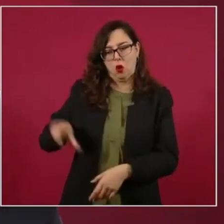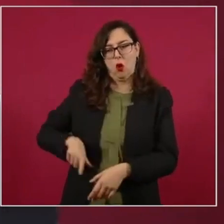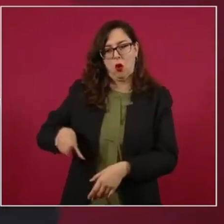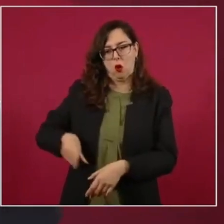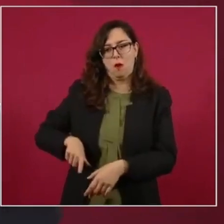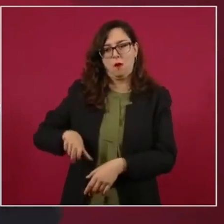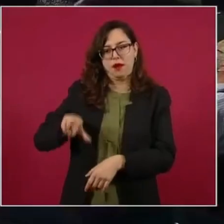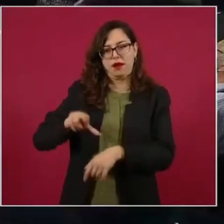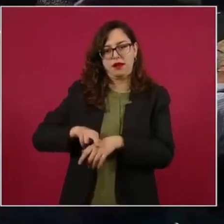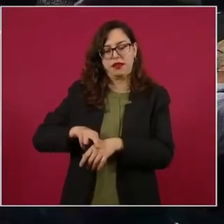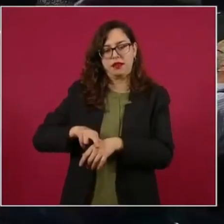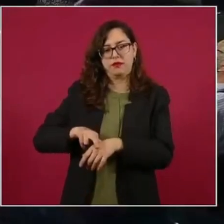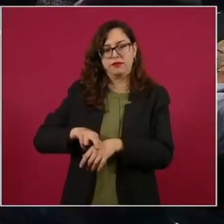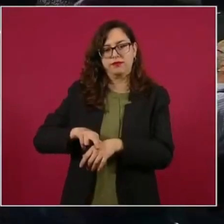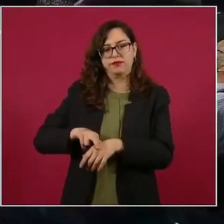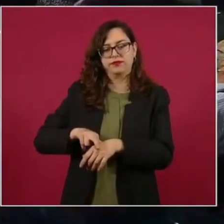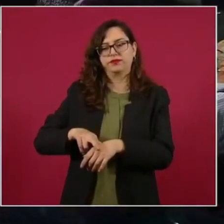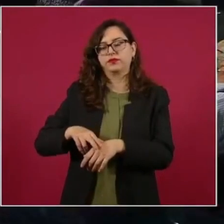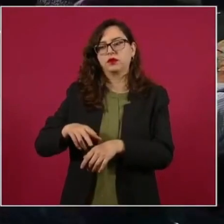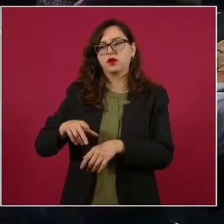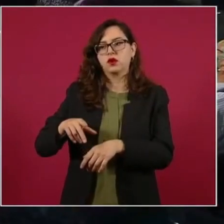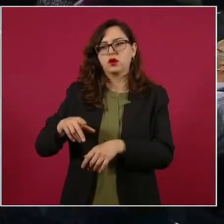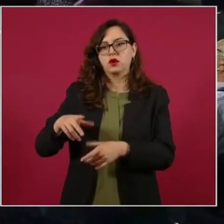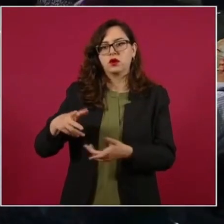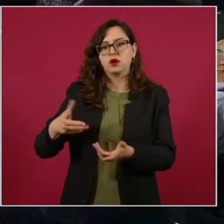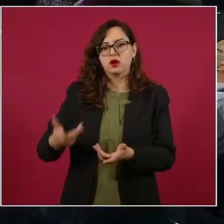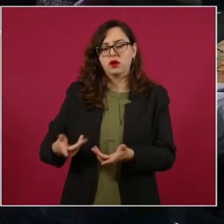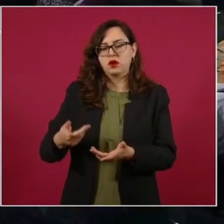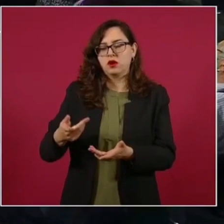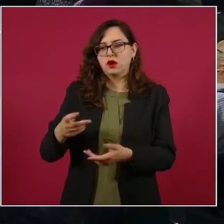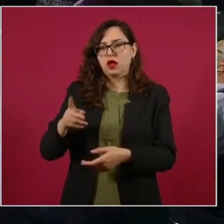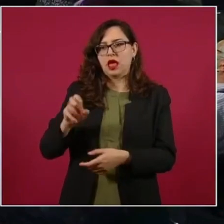de Veracruz, Heriberto Jara,